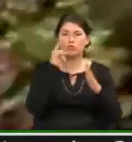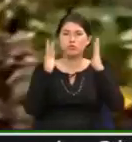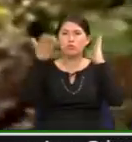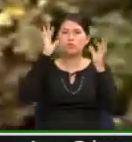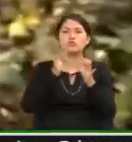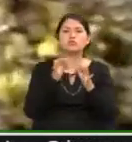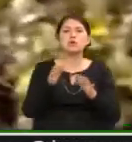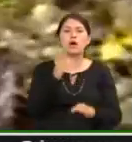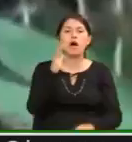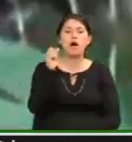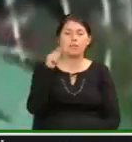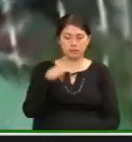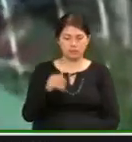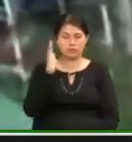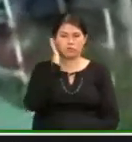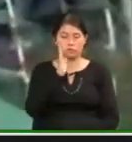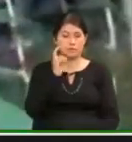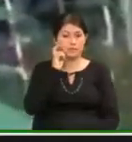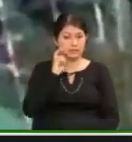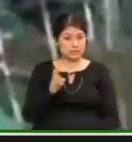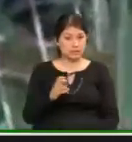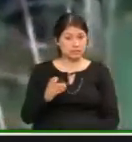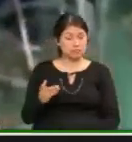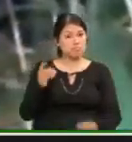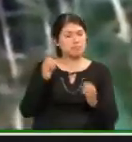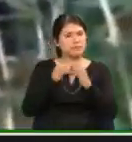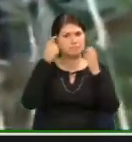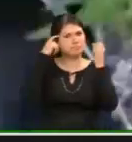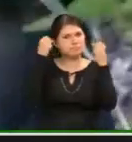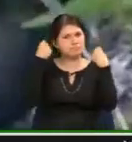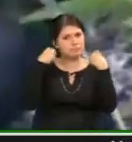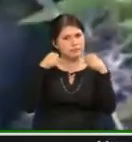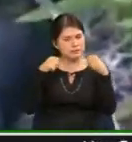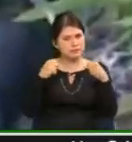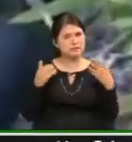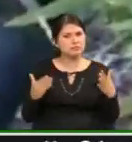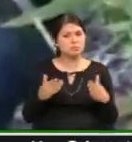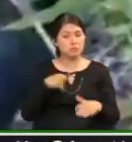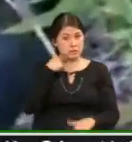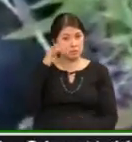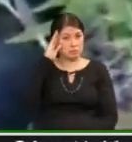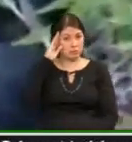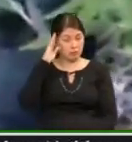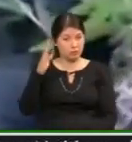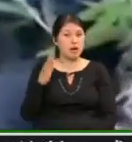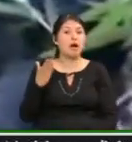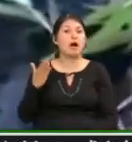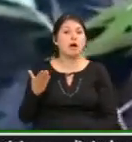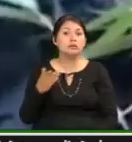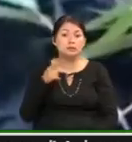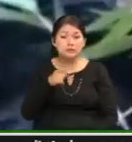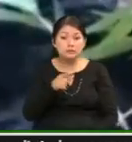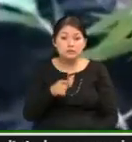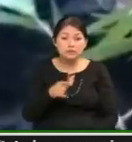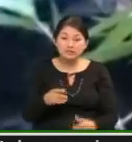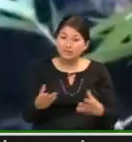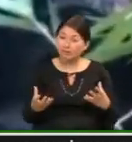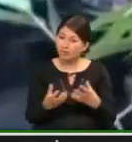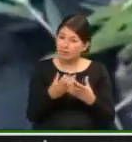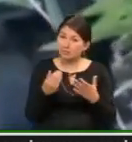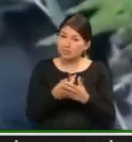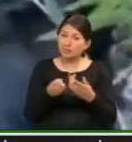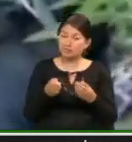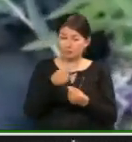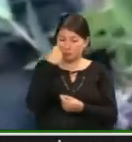del municipio de Ábrego, acá norte de Santander. Lo más preocupante, lo que señalaba la policía antinarcóticos, es que esta mercancía o